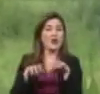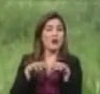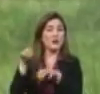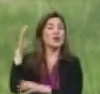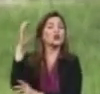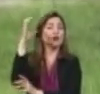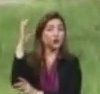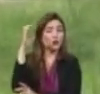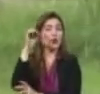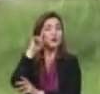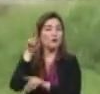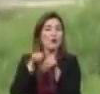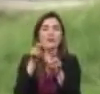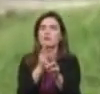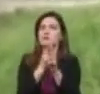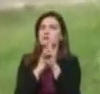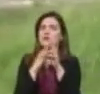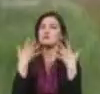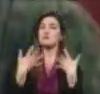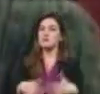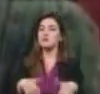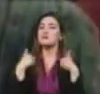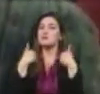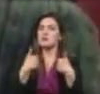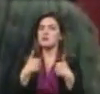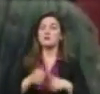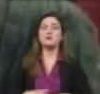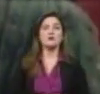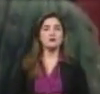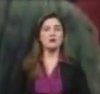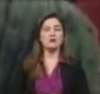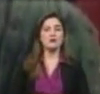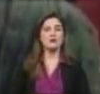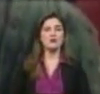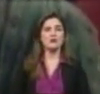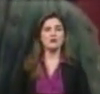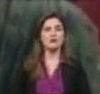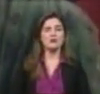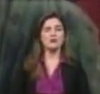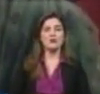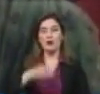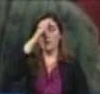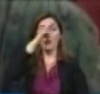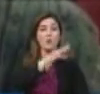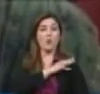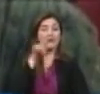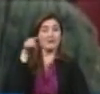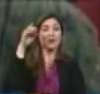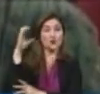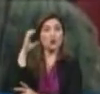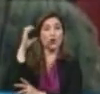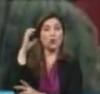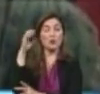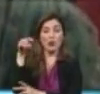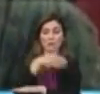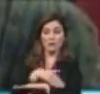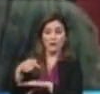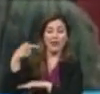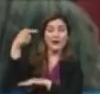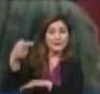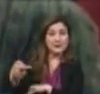en Colombia y los resultados están a la vista. La presencia de los efectivos colombianos al otro lado de la